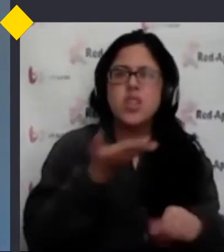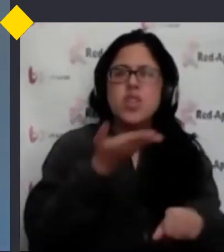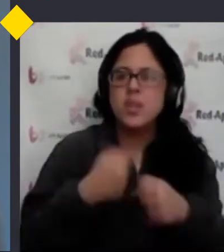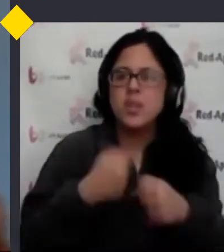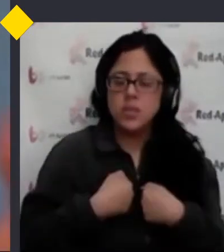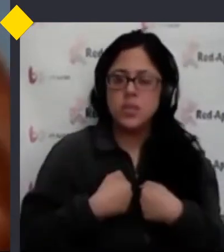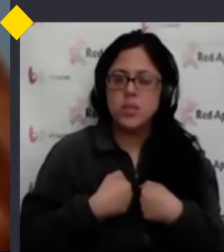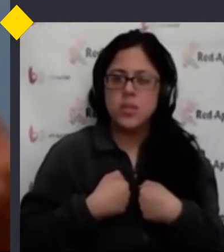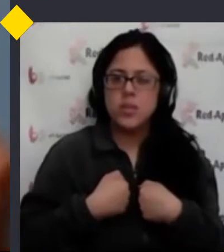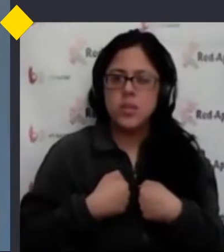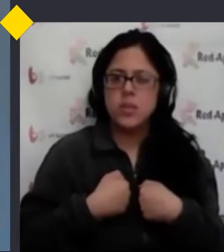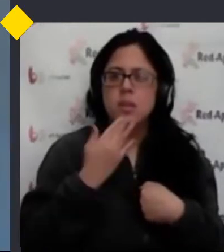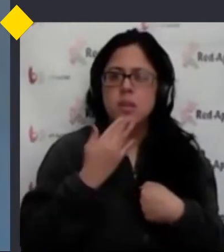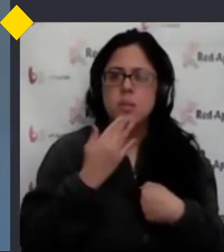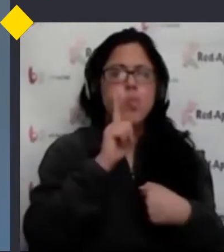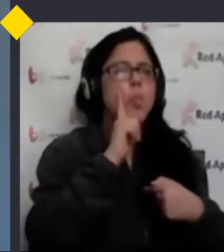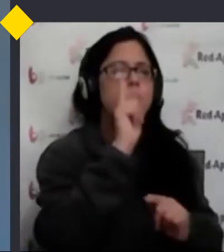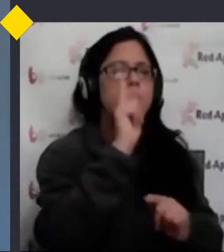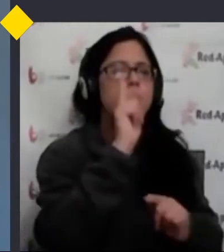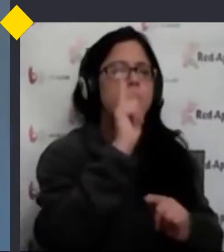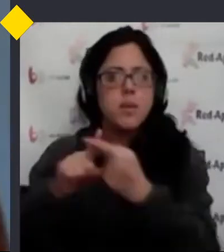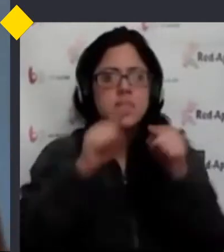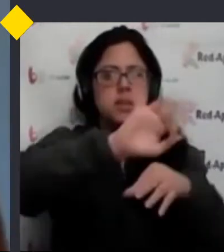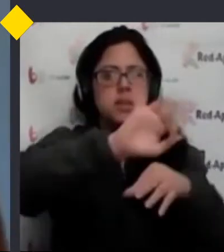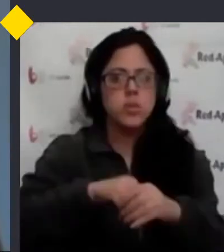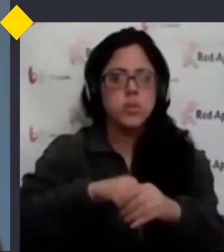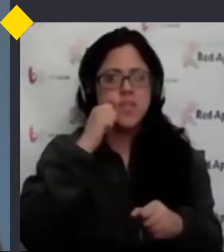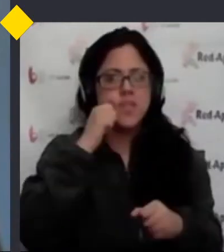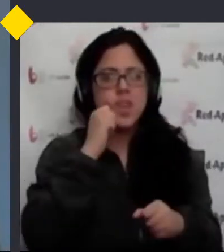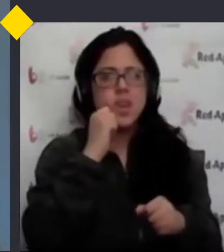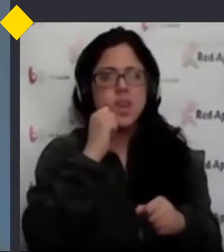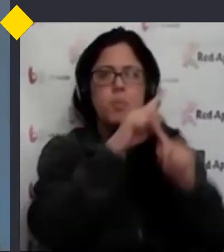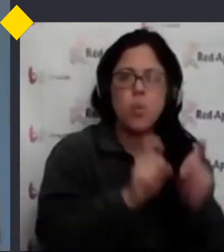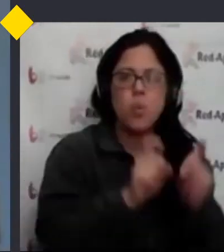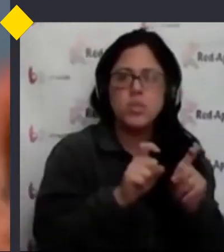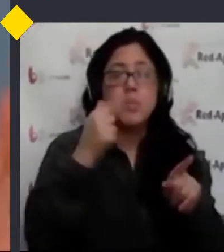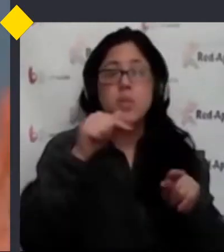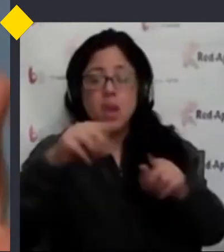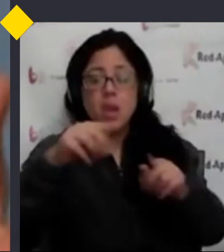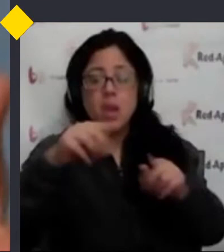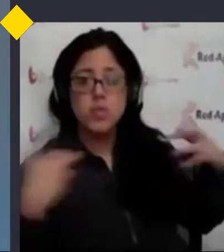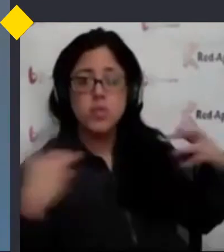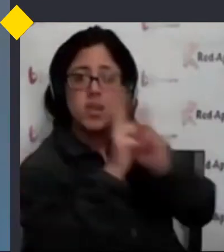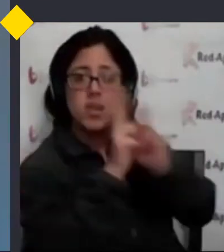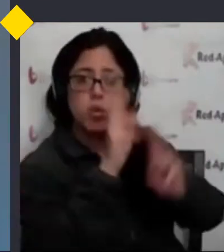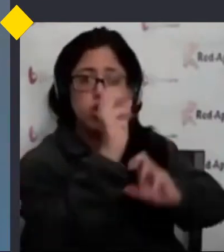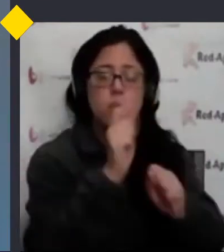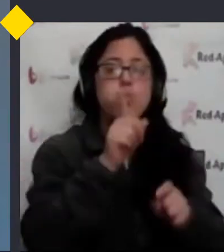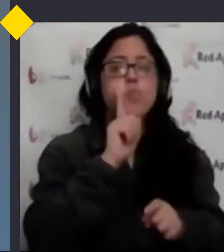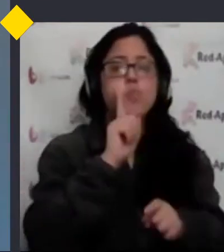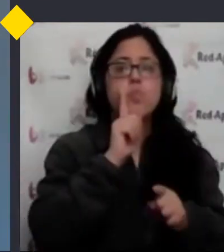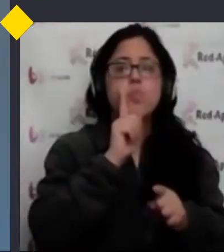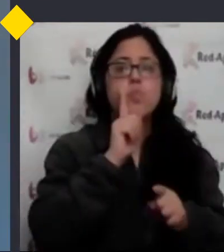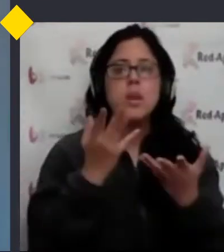¿quiénes participan de esa inclusión? Son más preguntas que deben responder las empresas. ¿Quiénes participan? Si nosotros los estamos